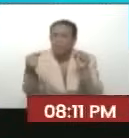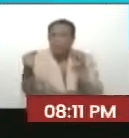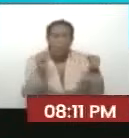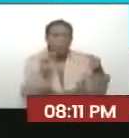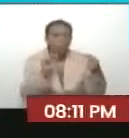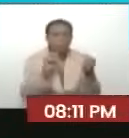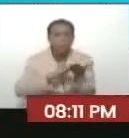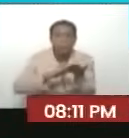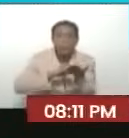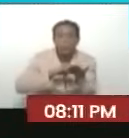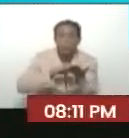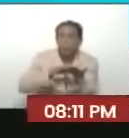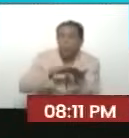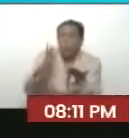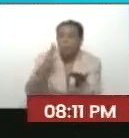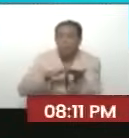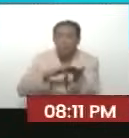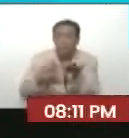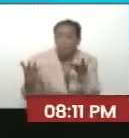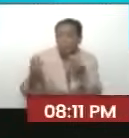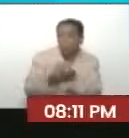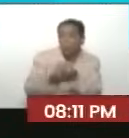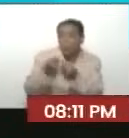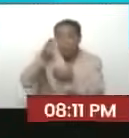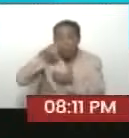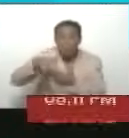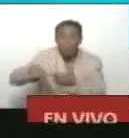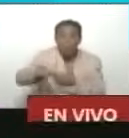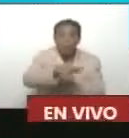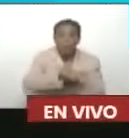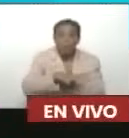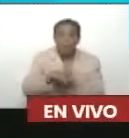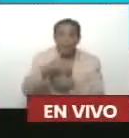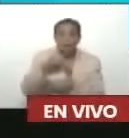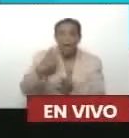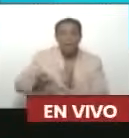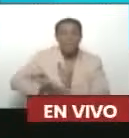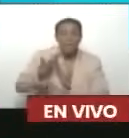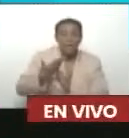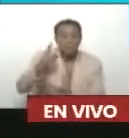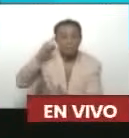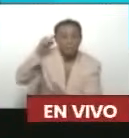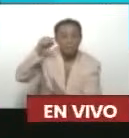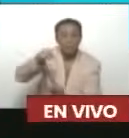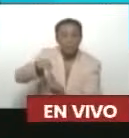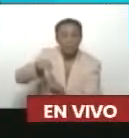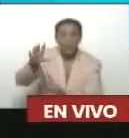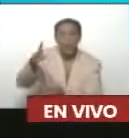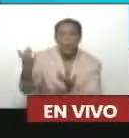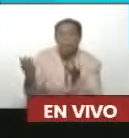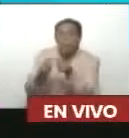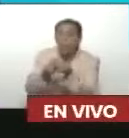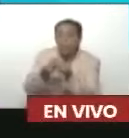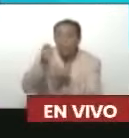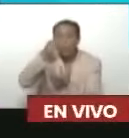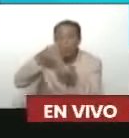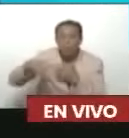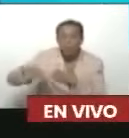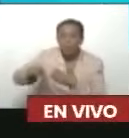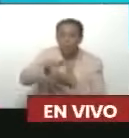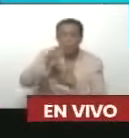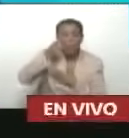a debatir, a buscar soluciones siempre con el pueblo. La clave de todo esto es buscar soluciones junto al pueblo